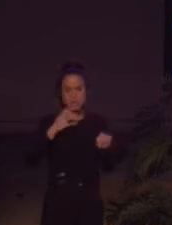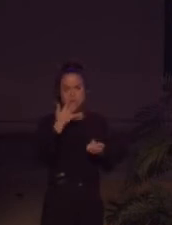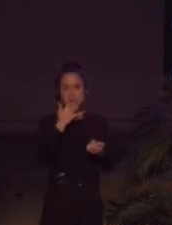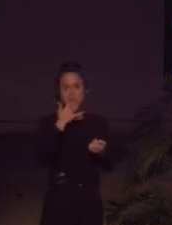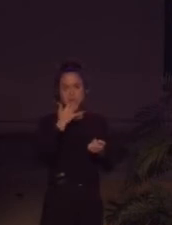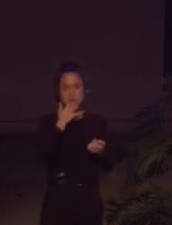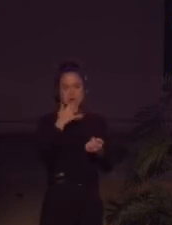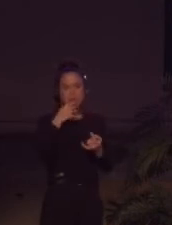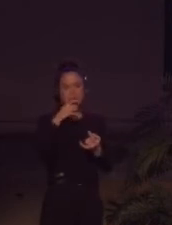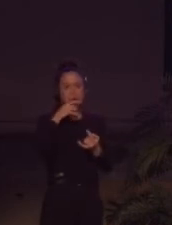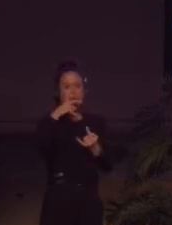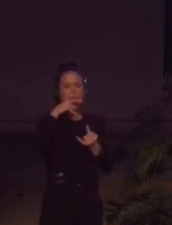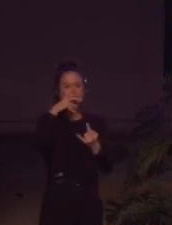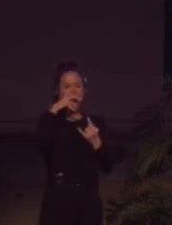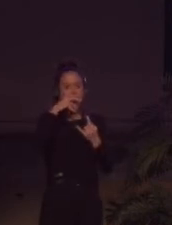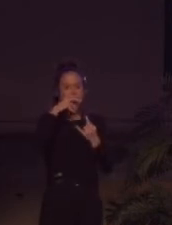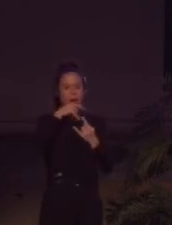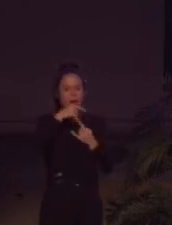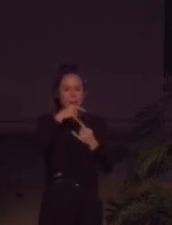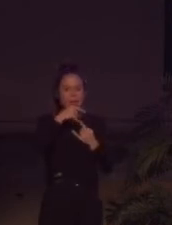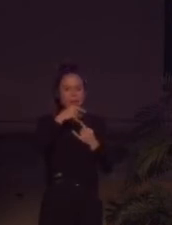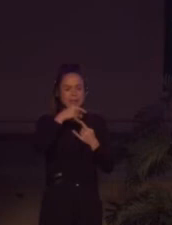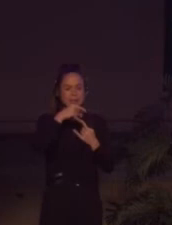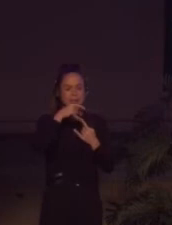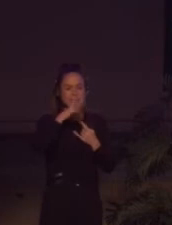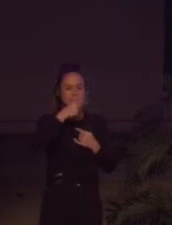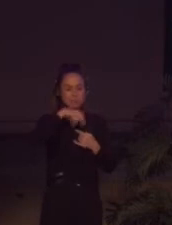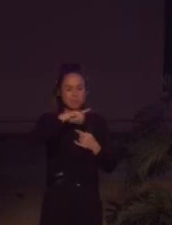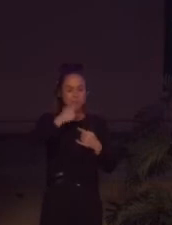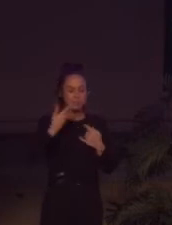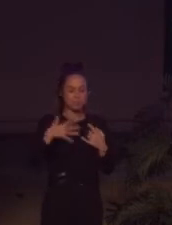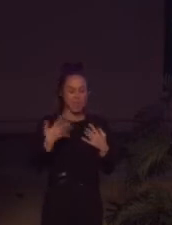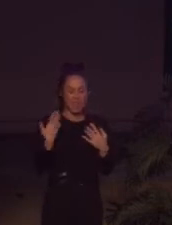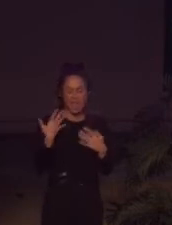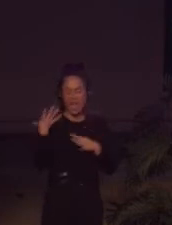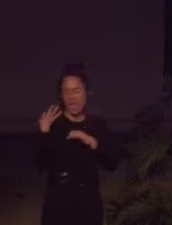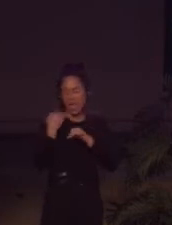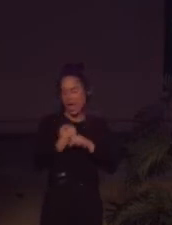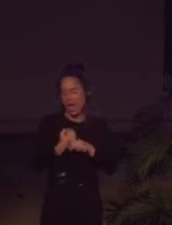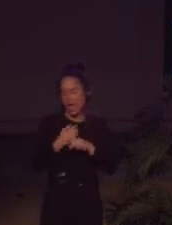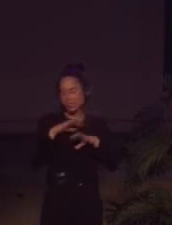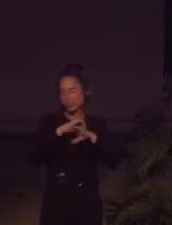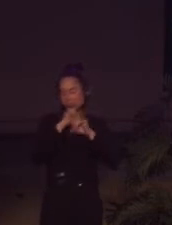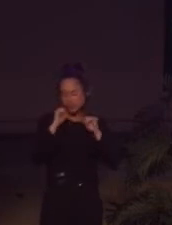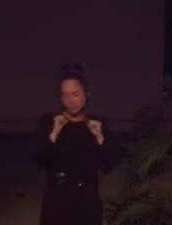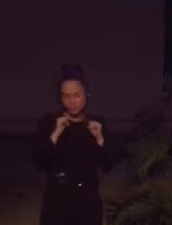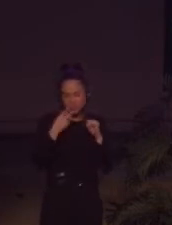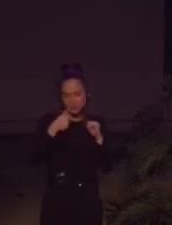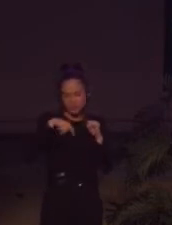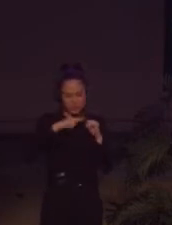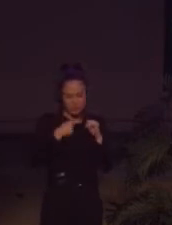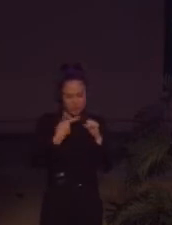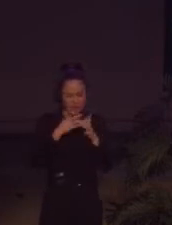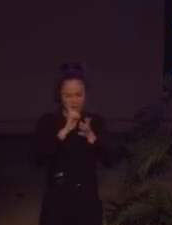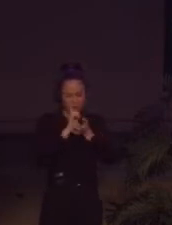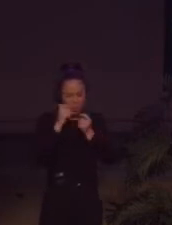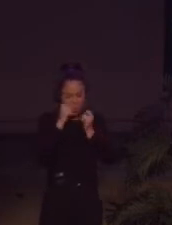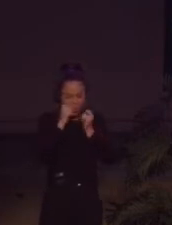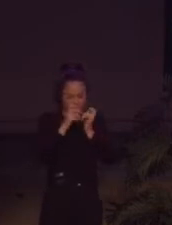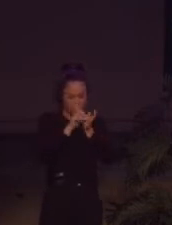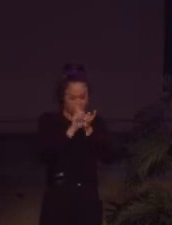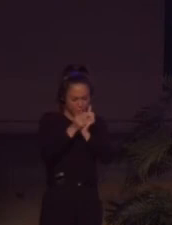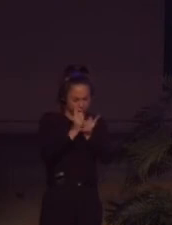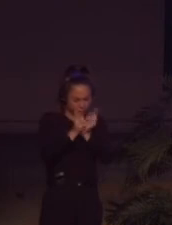Y durante un montón de miles de años lo encierras en un sitio, le condicionas, cambias su cuerpo, cambias